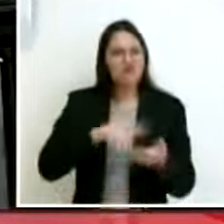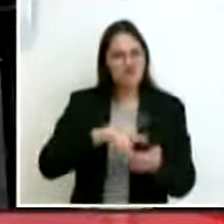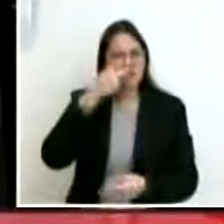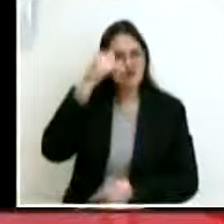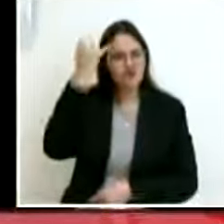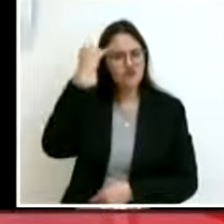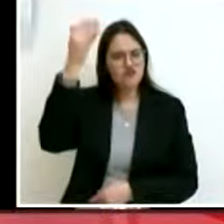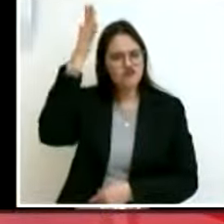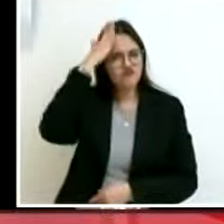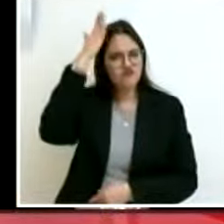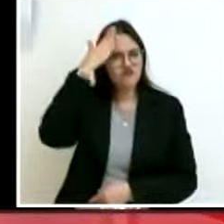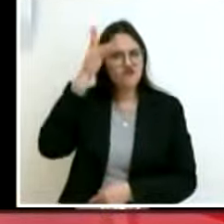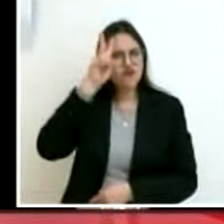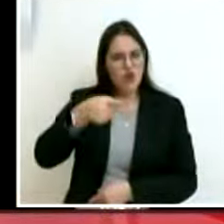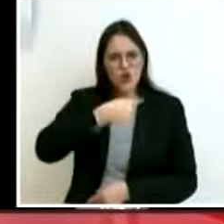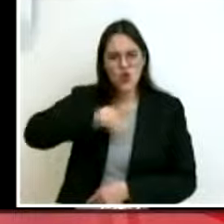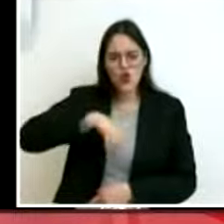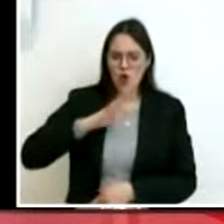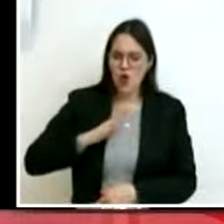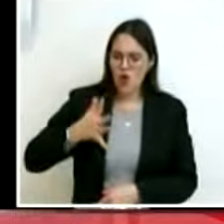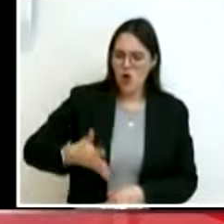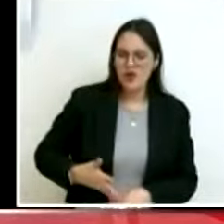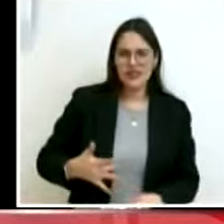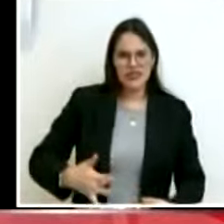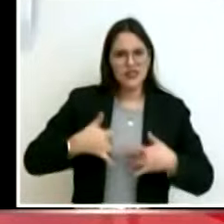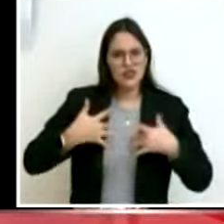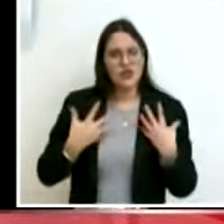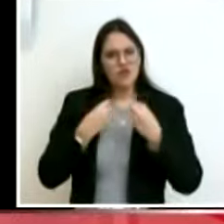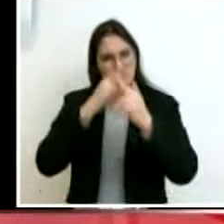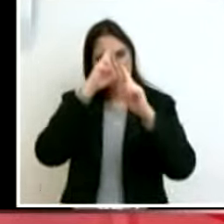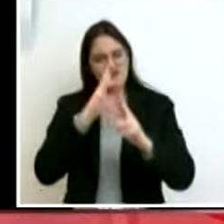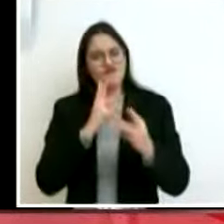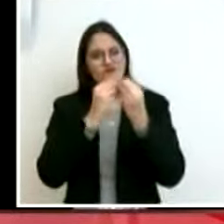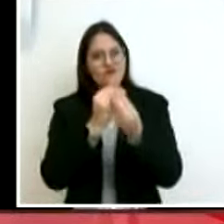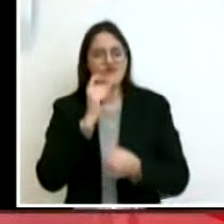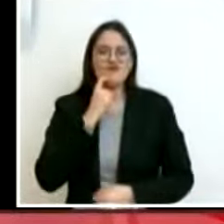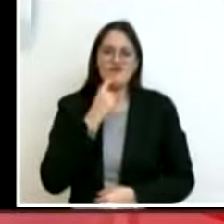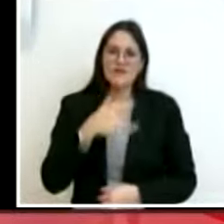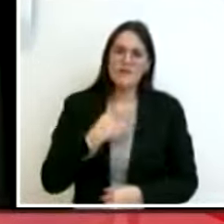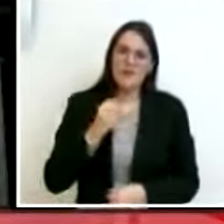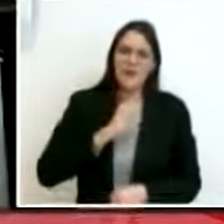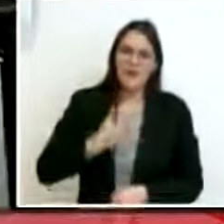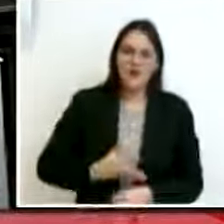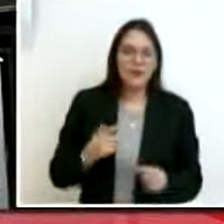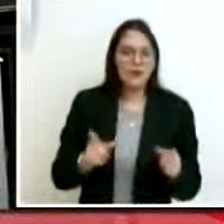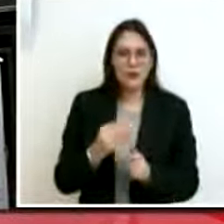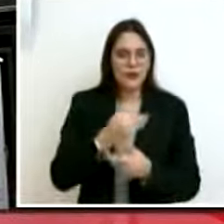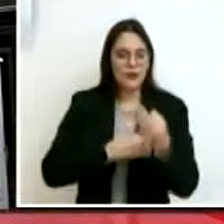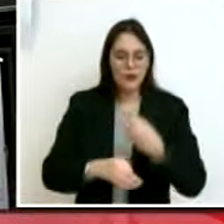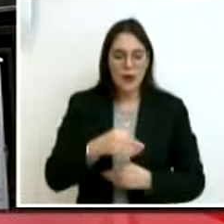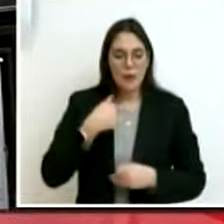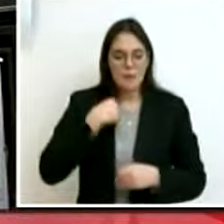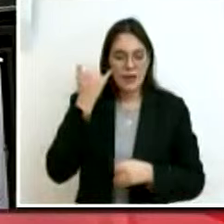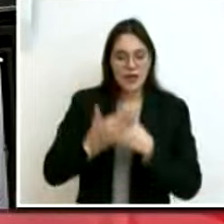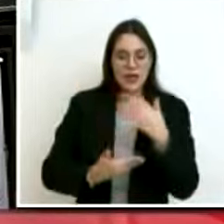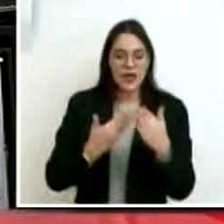somos orgullosamente, porque es un honor estar con Obrador. Es cuanto, presidente. Gracias,